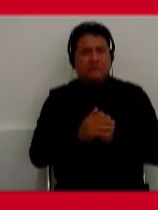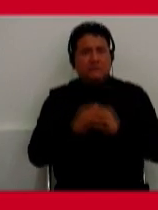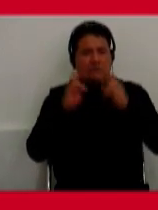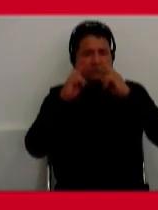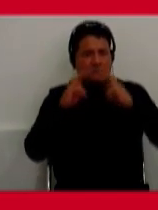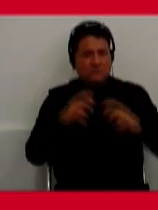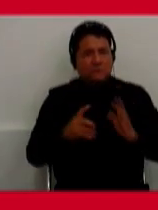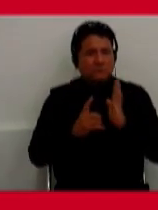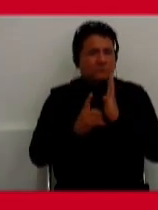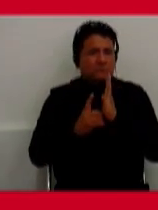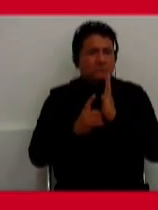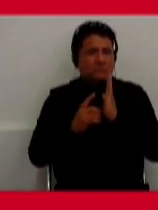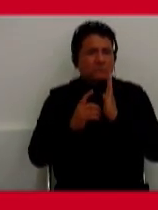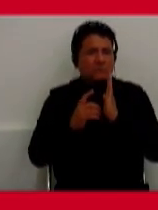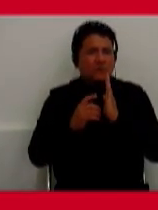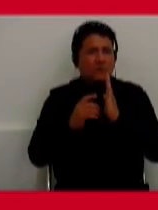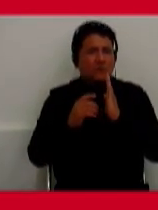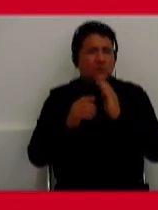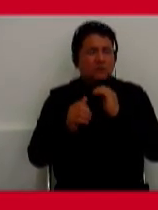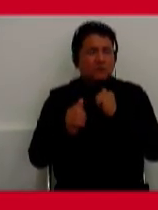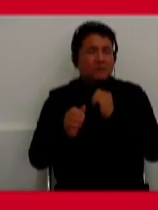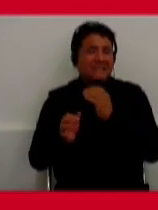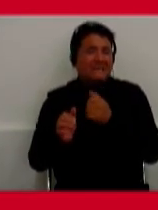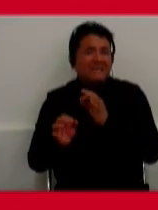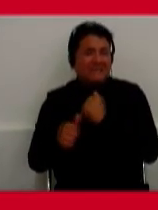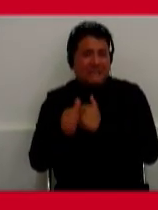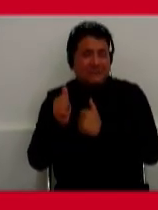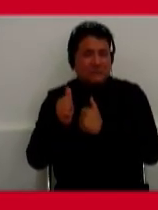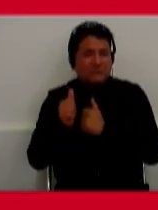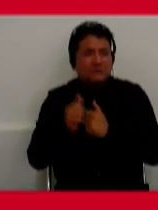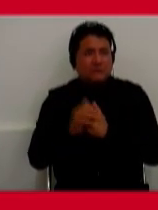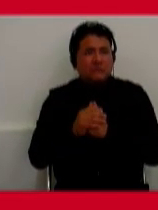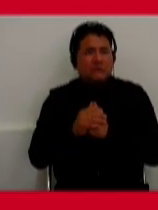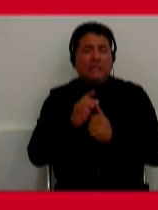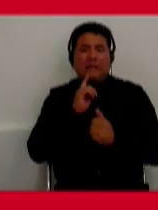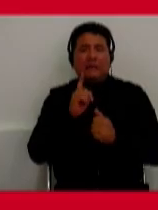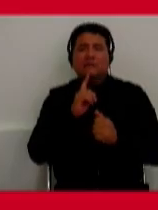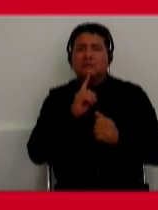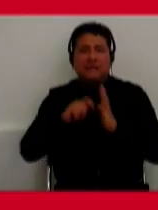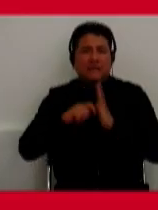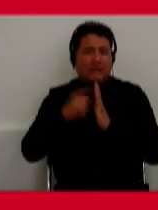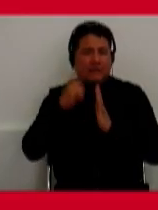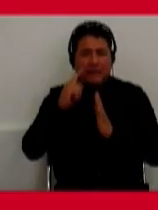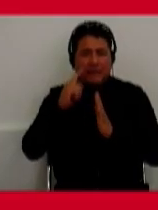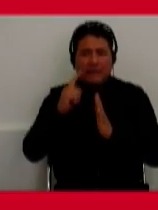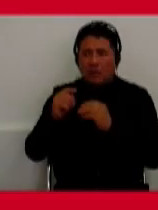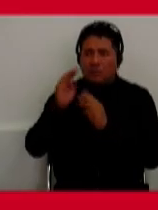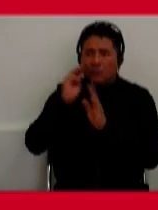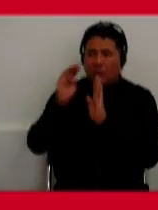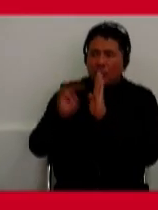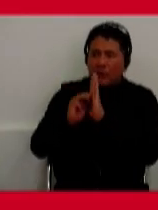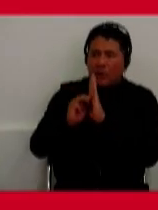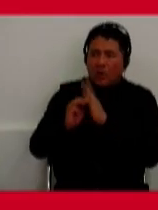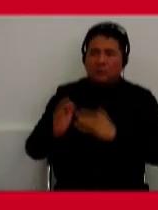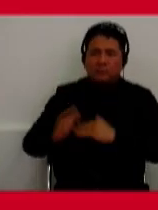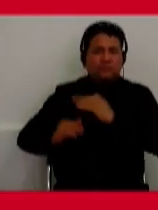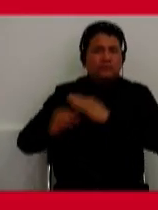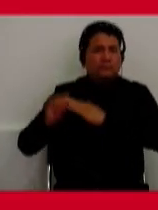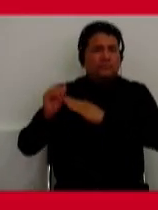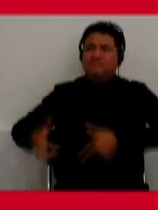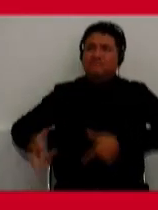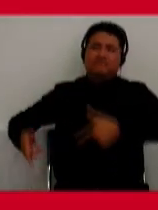nuestras operaciones mineras y uno de los temas claves es el modelo estructural, donde hay sistemas complejos a